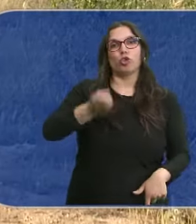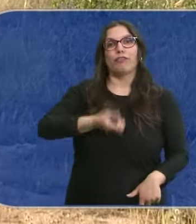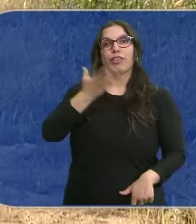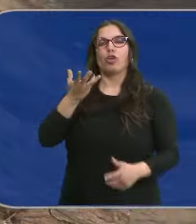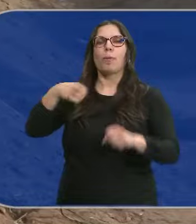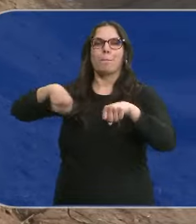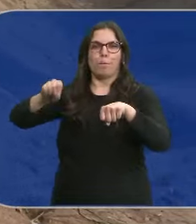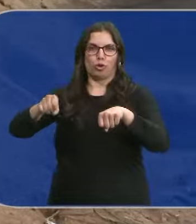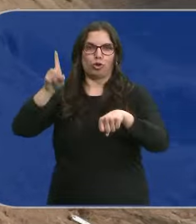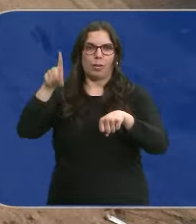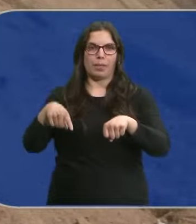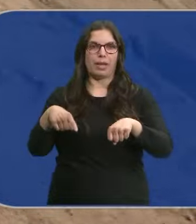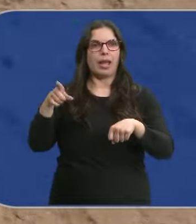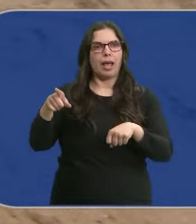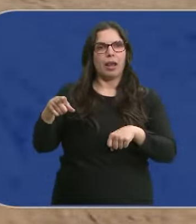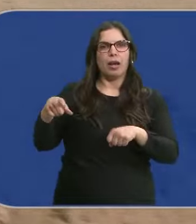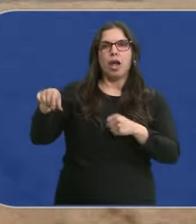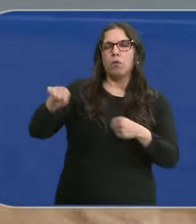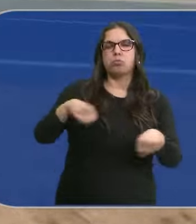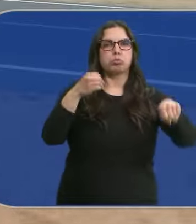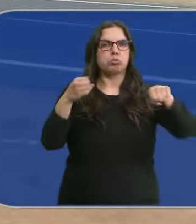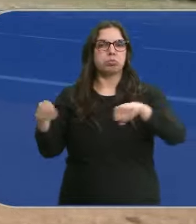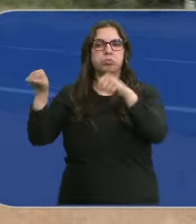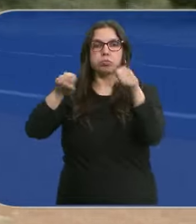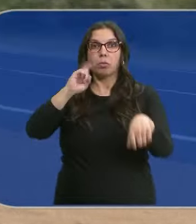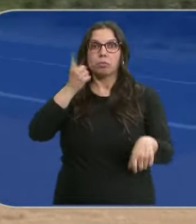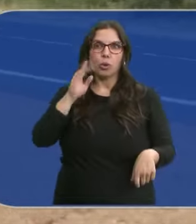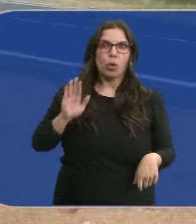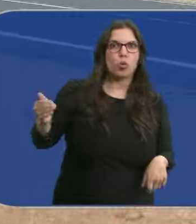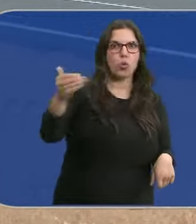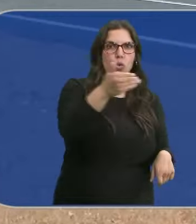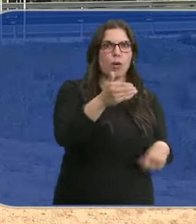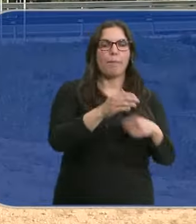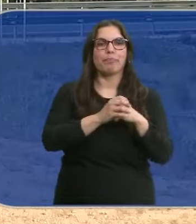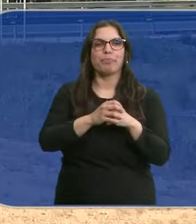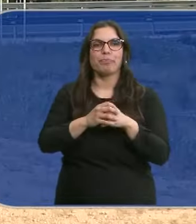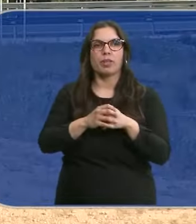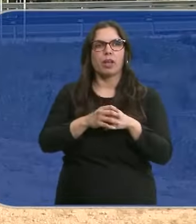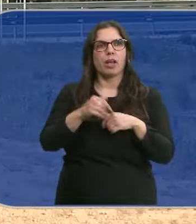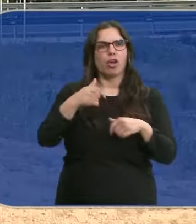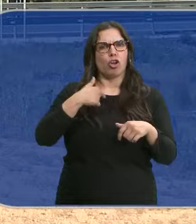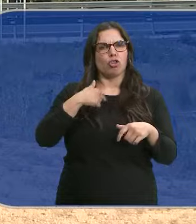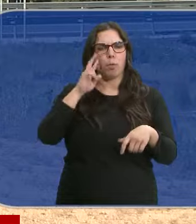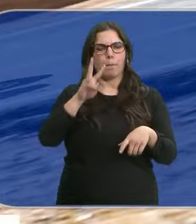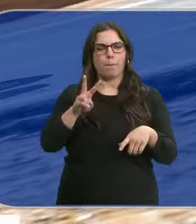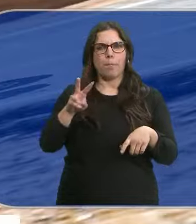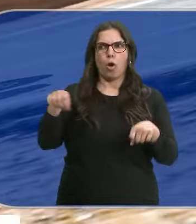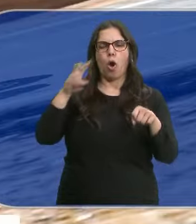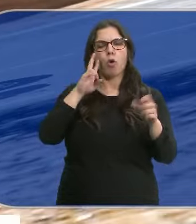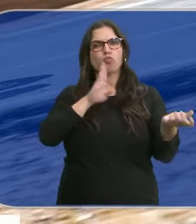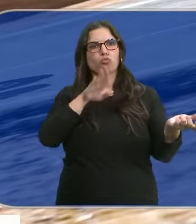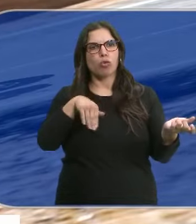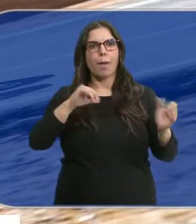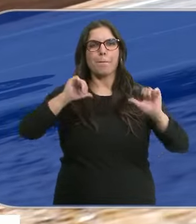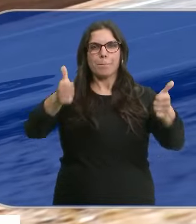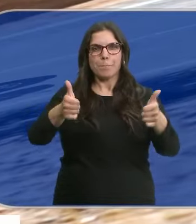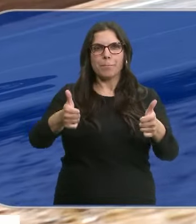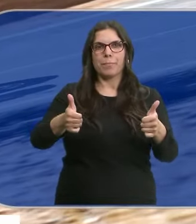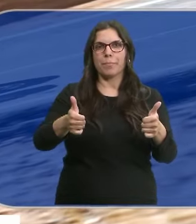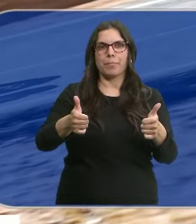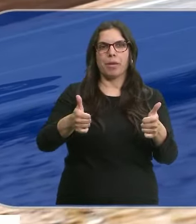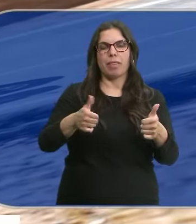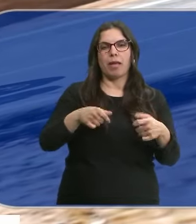las motos. Y es que fue conduciendo como descubrió esta curva. Dándome una vuelta con la moto y dije, pues, tiene muy buena pinta. Y así comenzó a hacer fotos